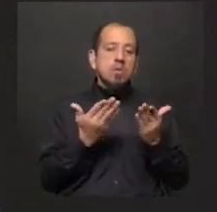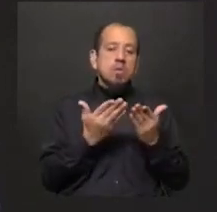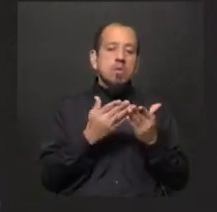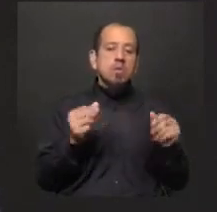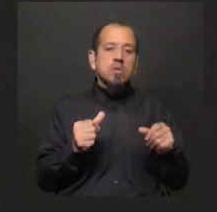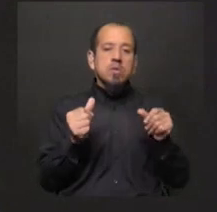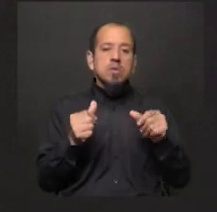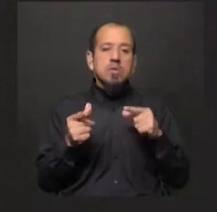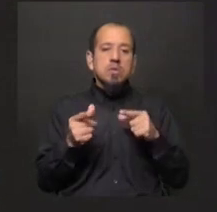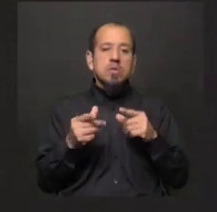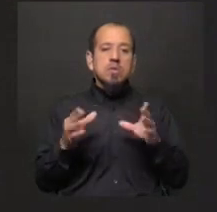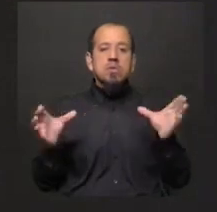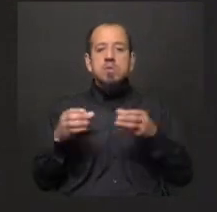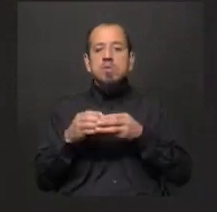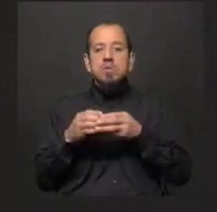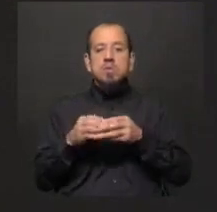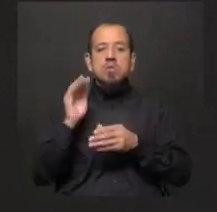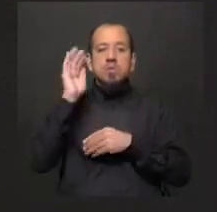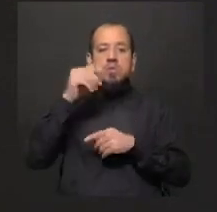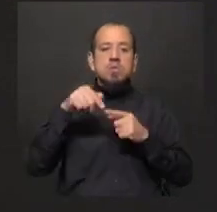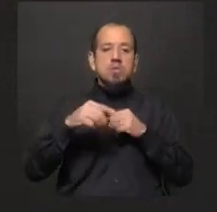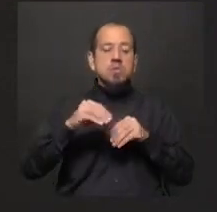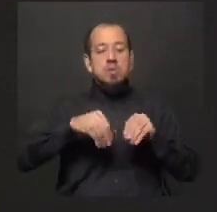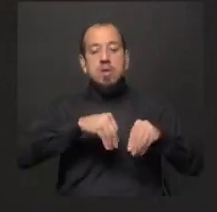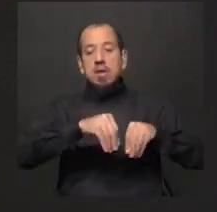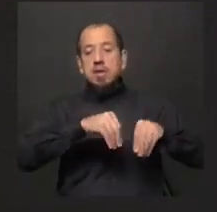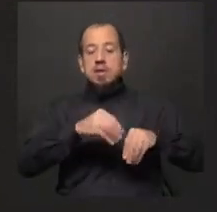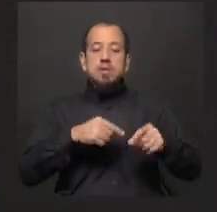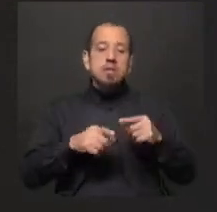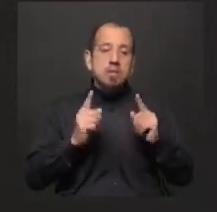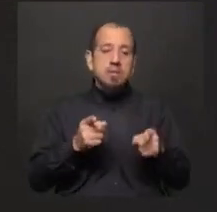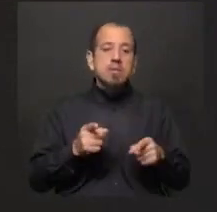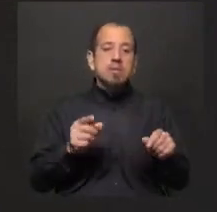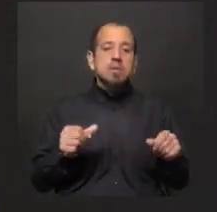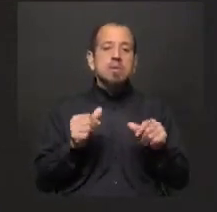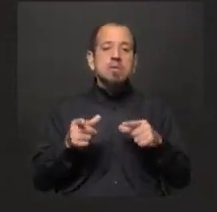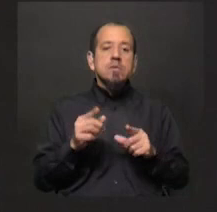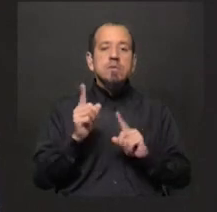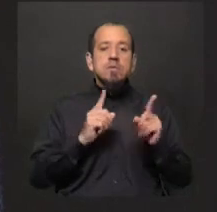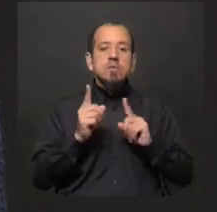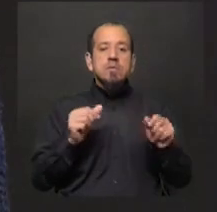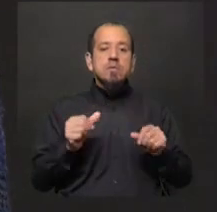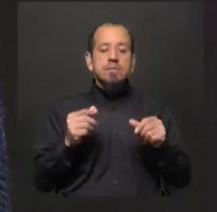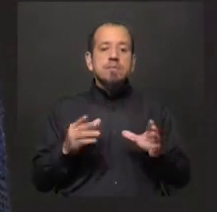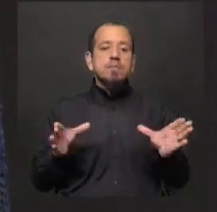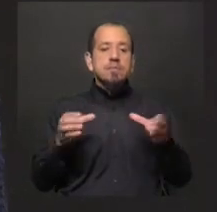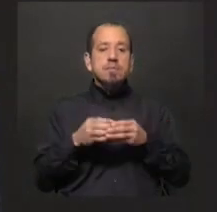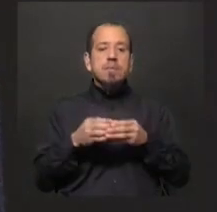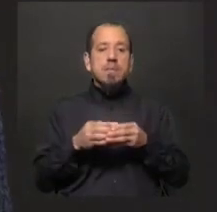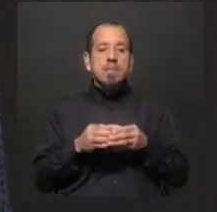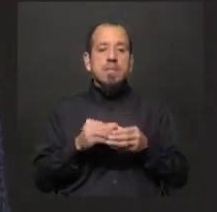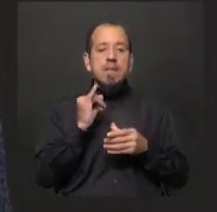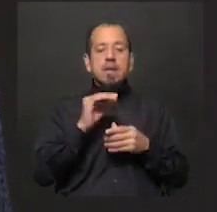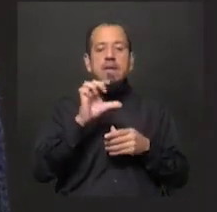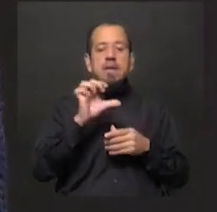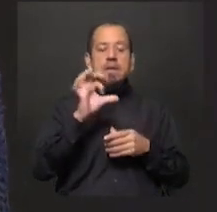crean equipos de básquetbol o campeonatos internos de ajedrez o lo que sea También muchas universidades generan sus equipos de Sports